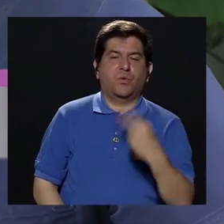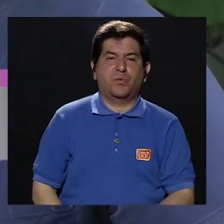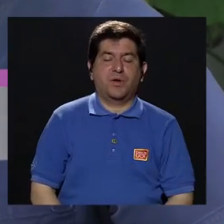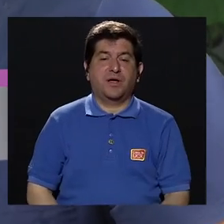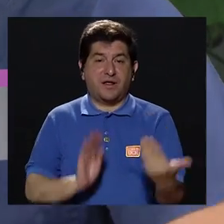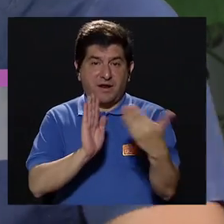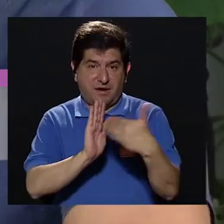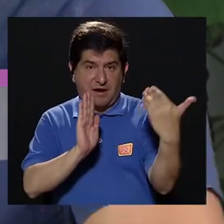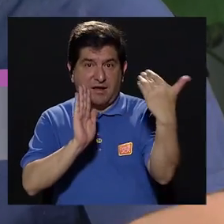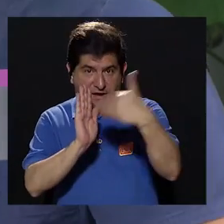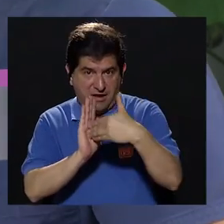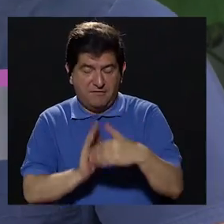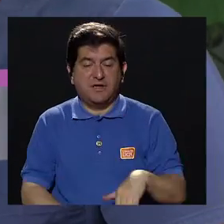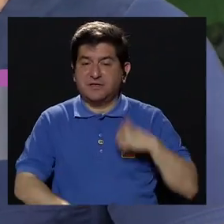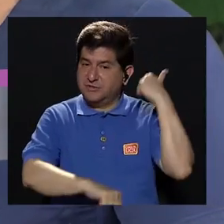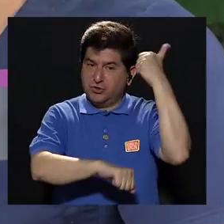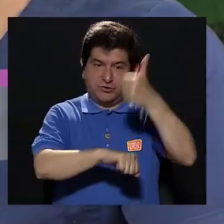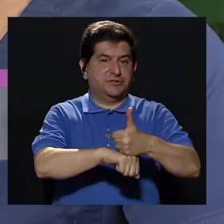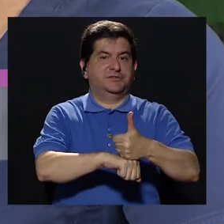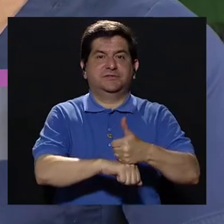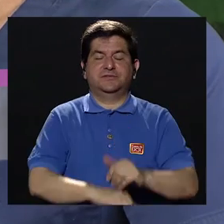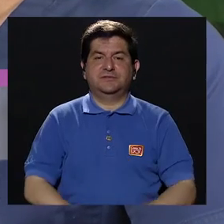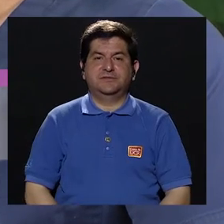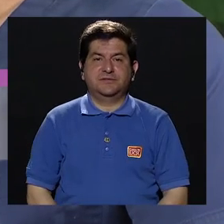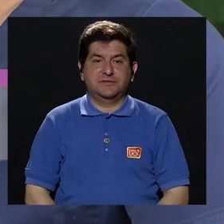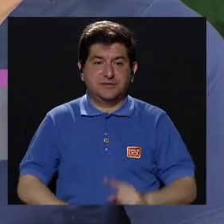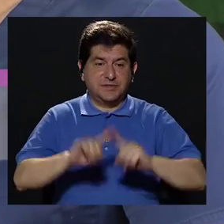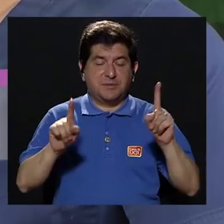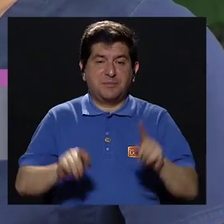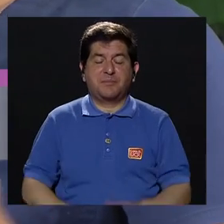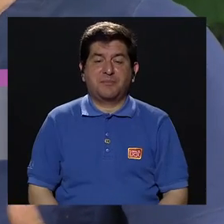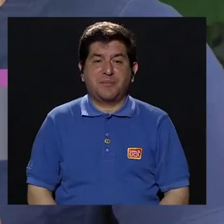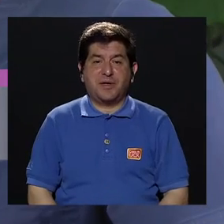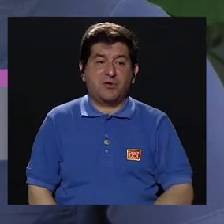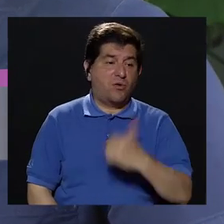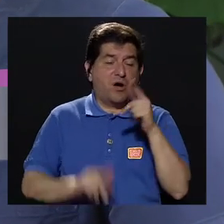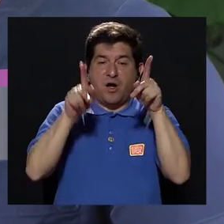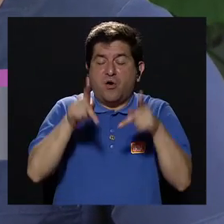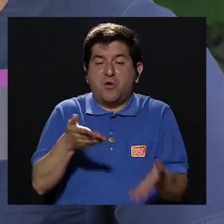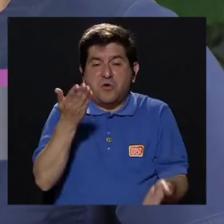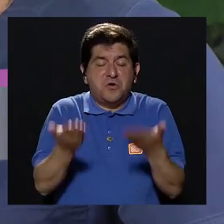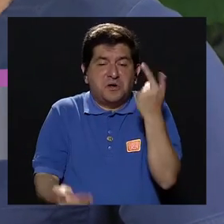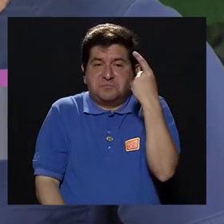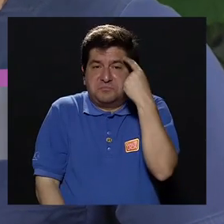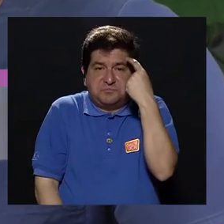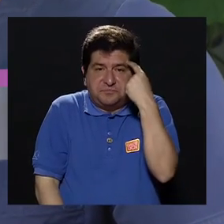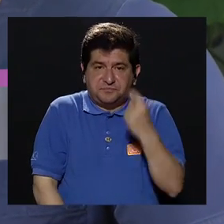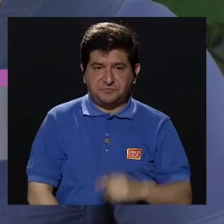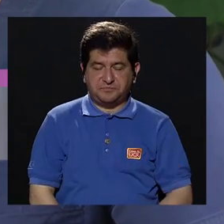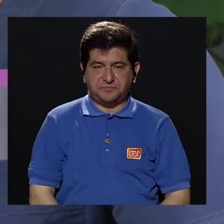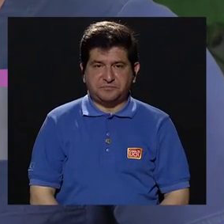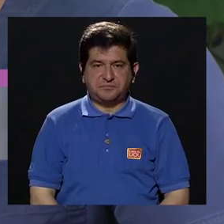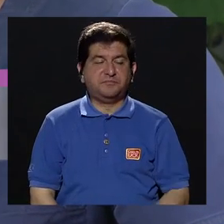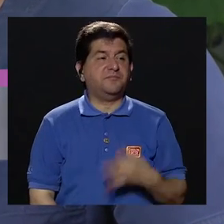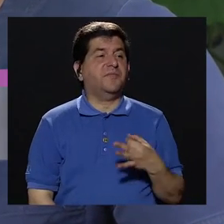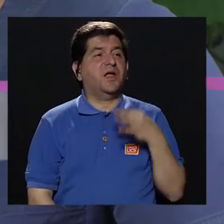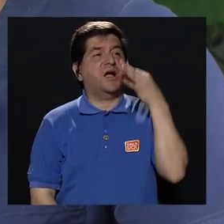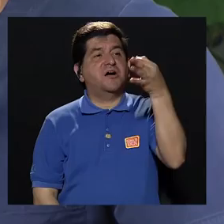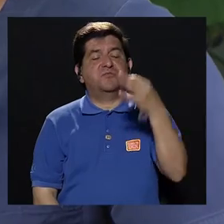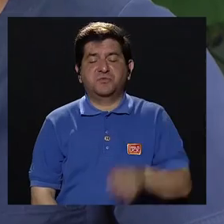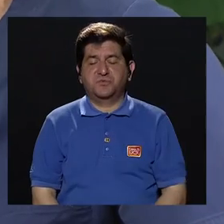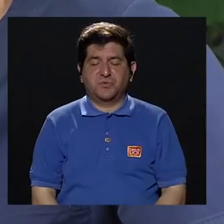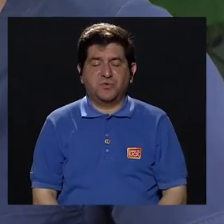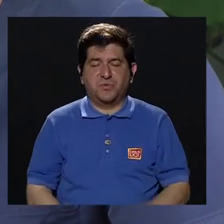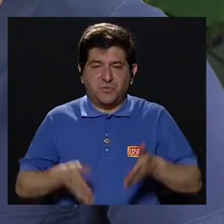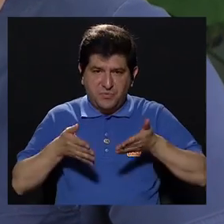ver, hay golpes que te dejan marcado. Pero al que no le ha marcado los golpes, pues pensar en el